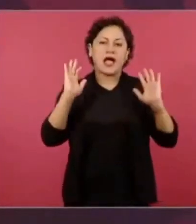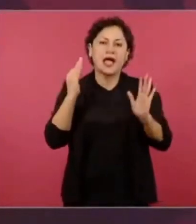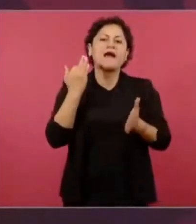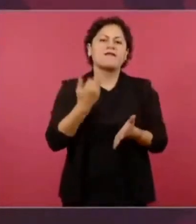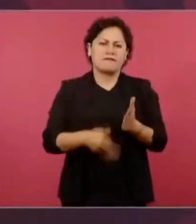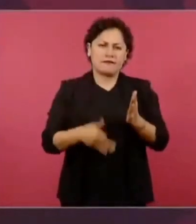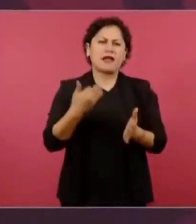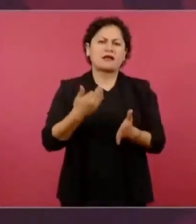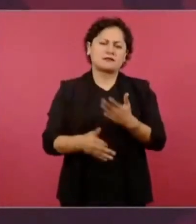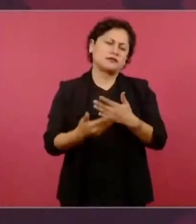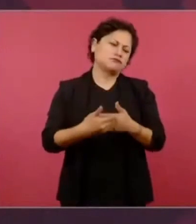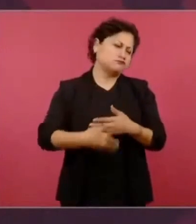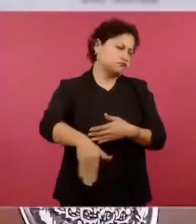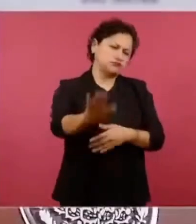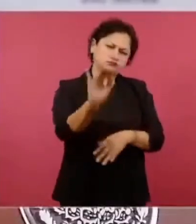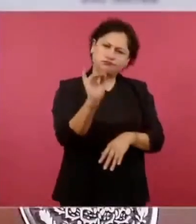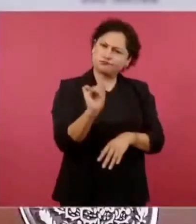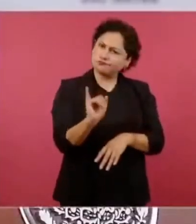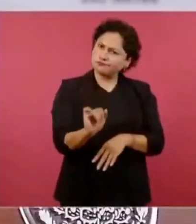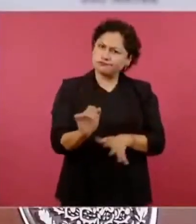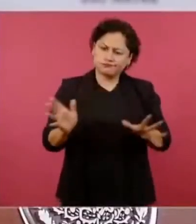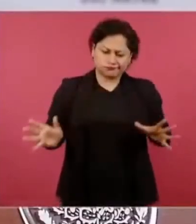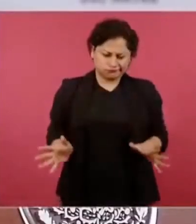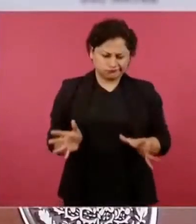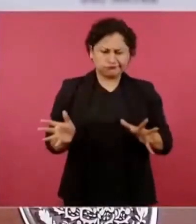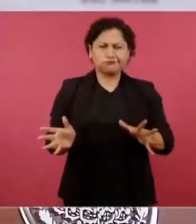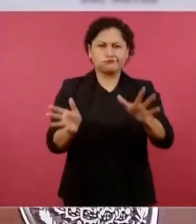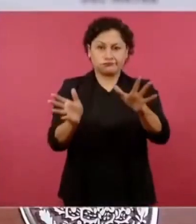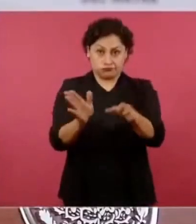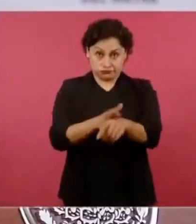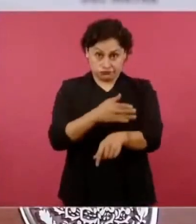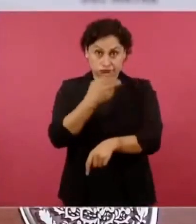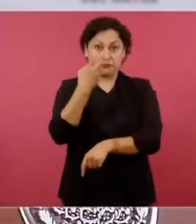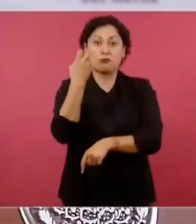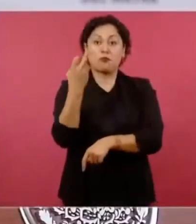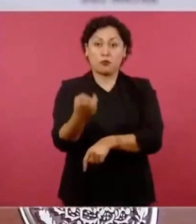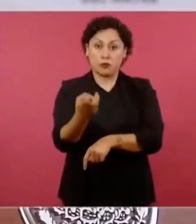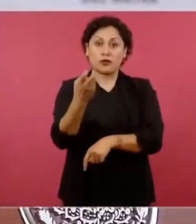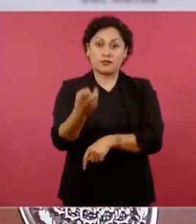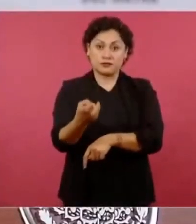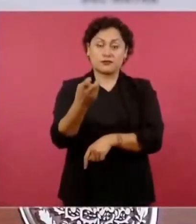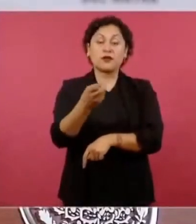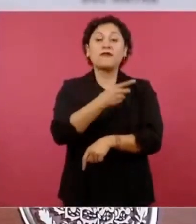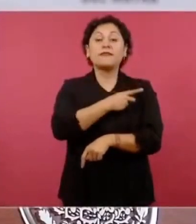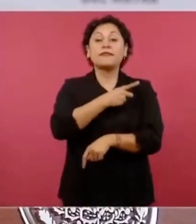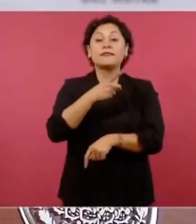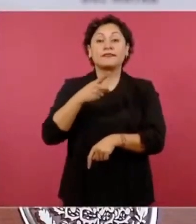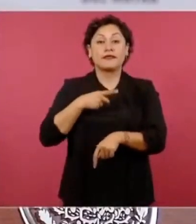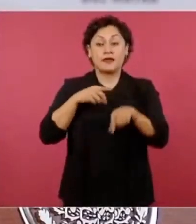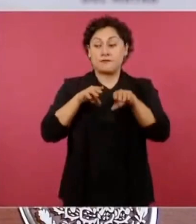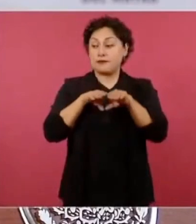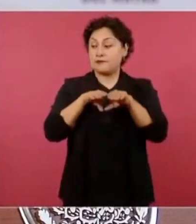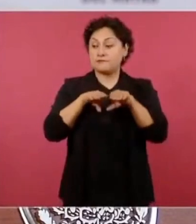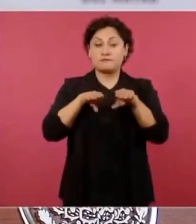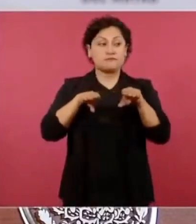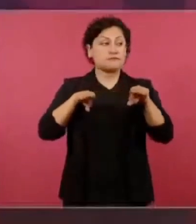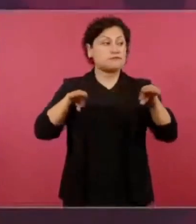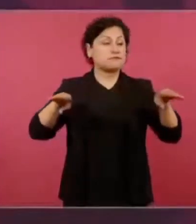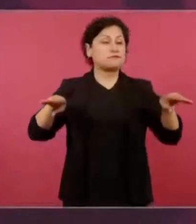necesita un crecimiento económico horizontal